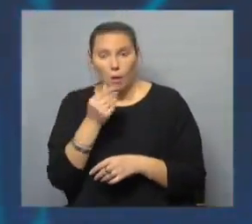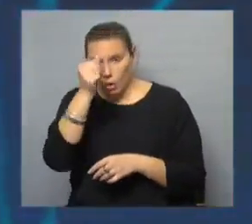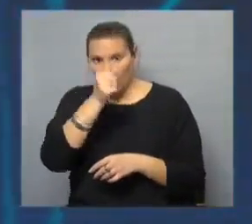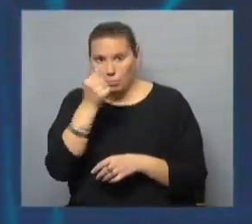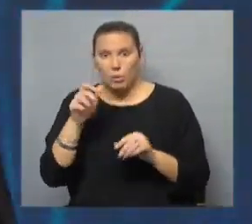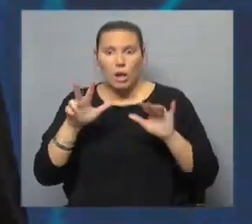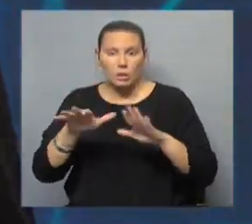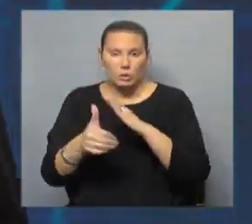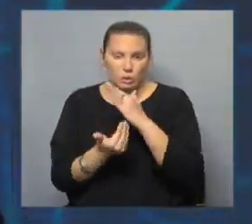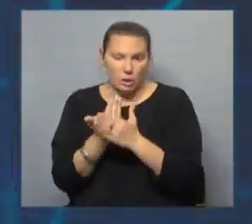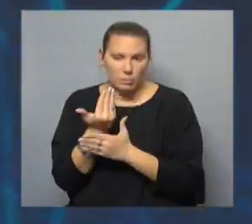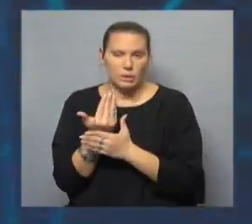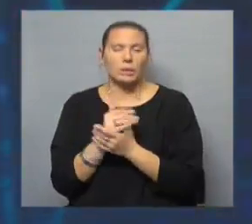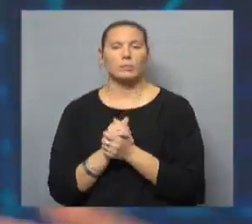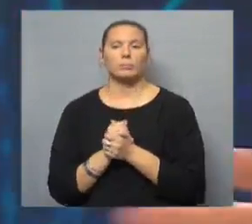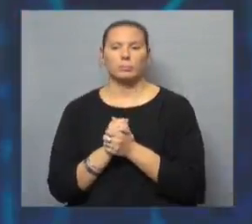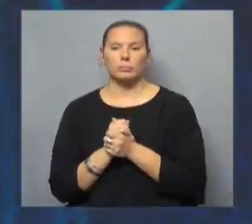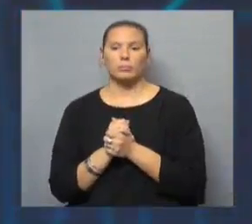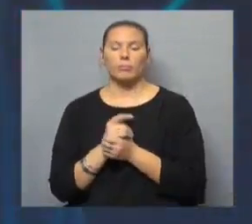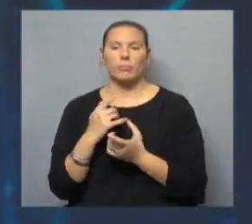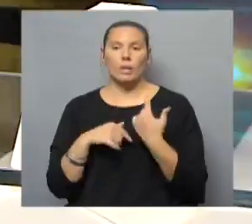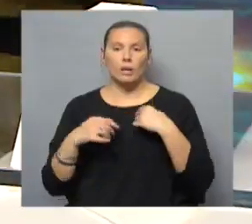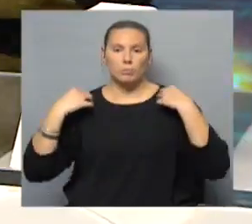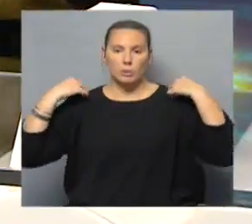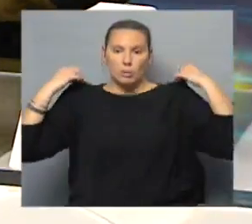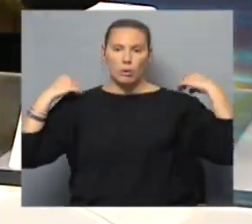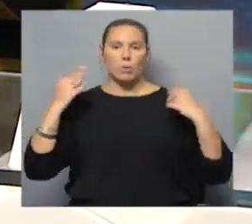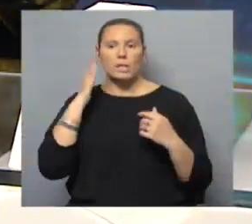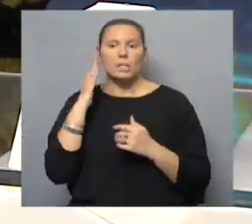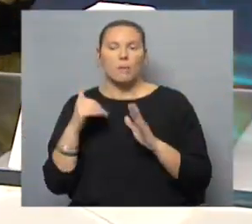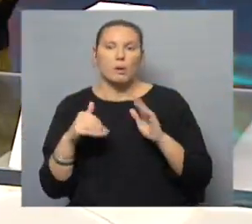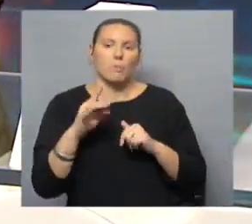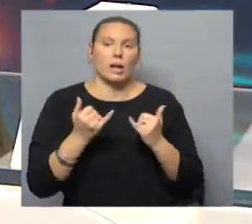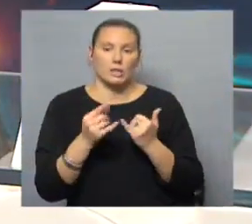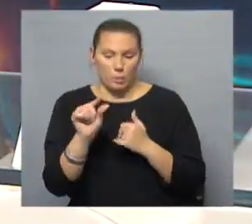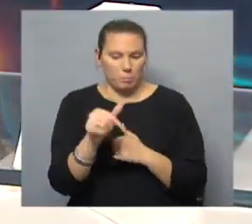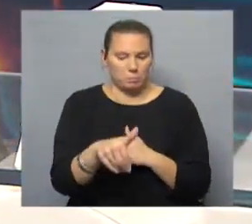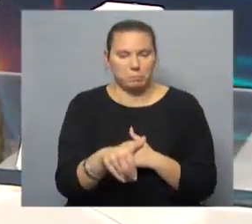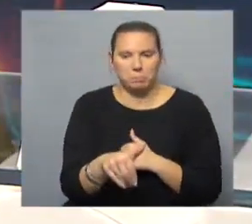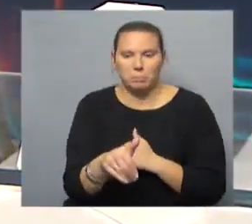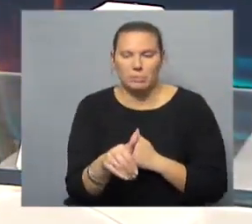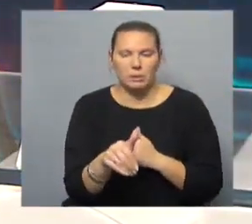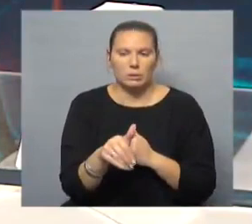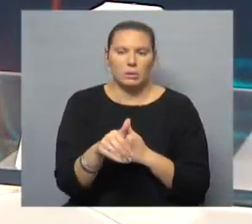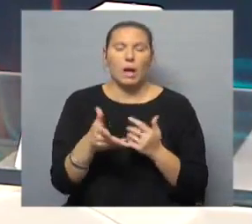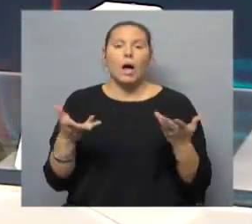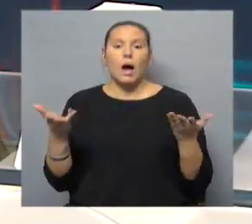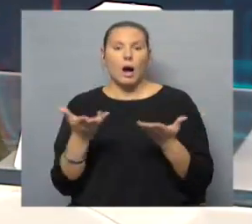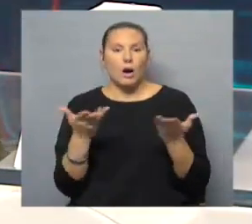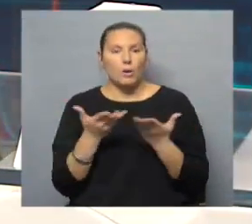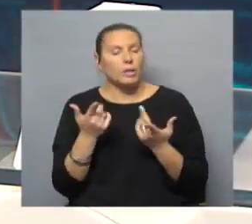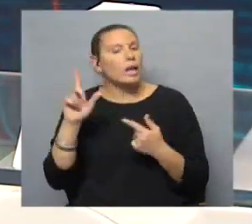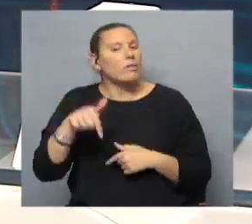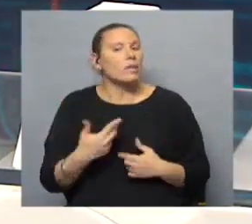las 8 de la mañana. Es verdad, perfecto. Pero bueno, nos vamos a enterar mucho mejor de eso en unos minutos nada más. Y ahora, ¿qué